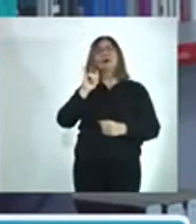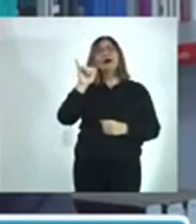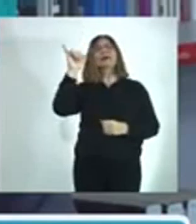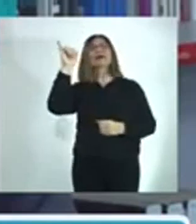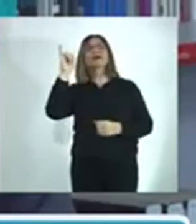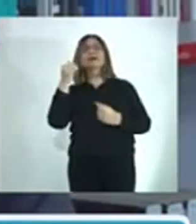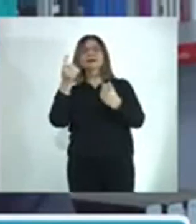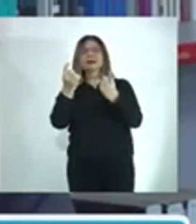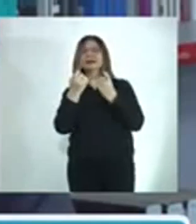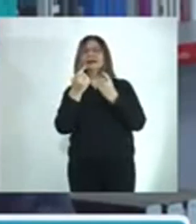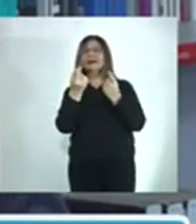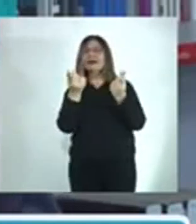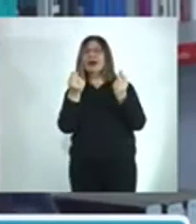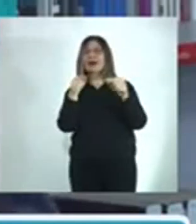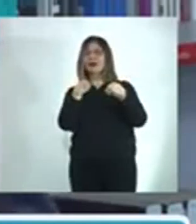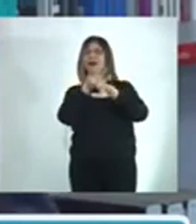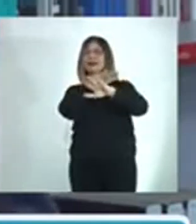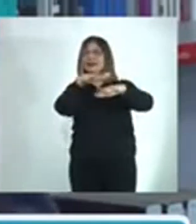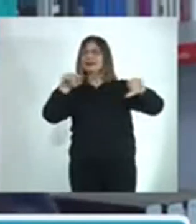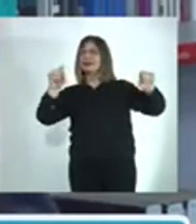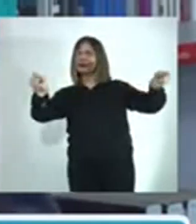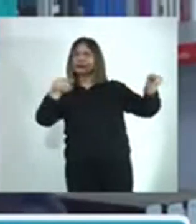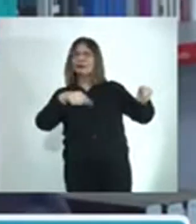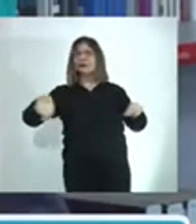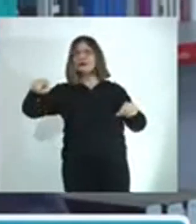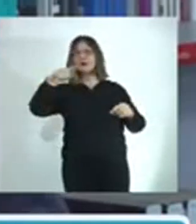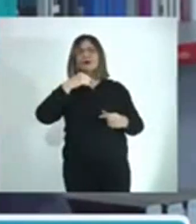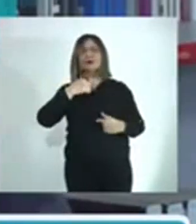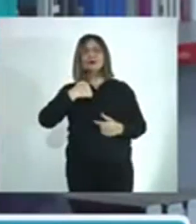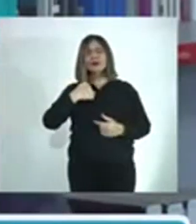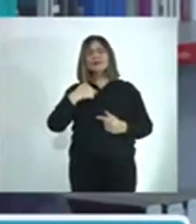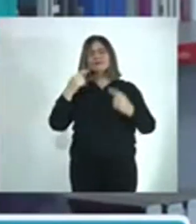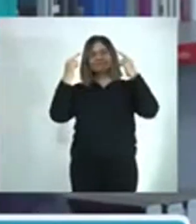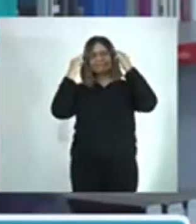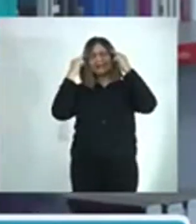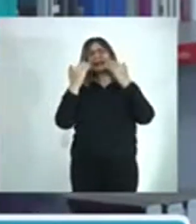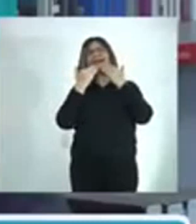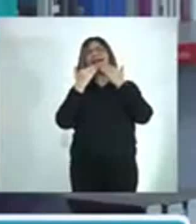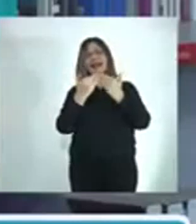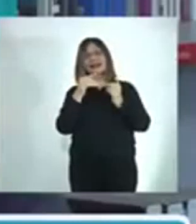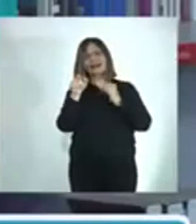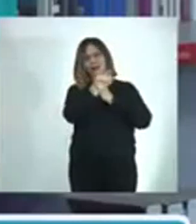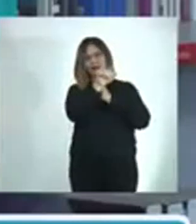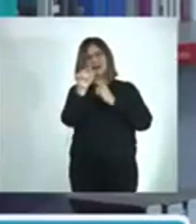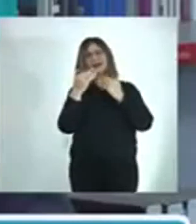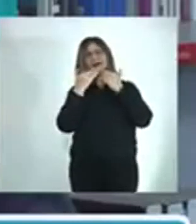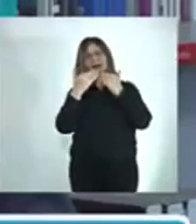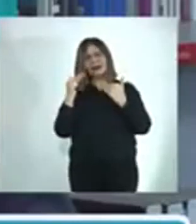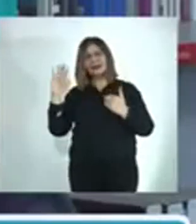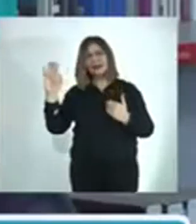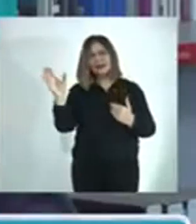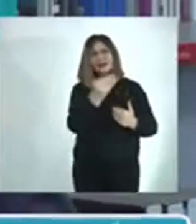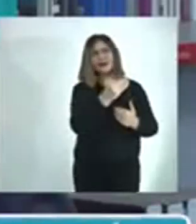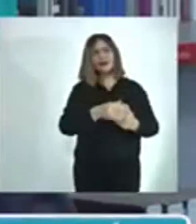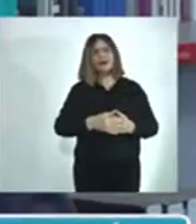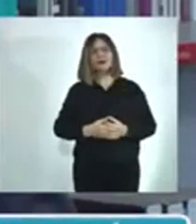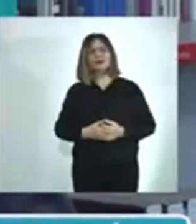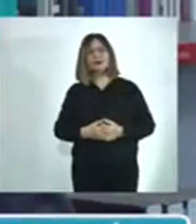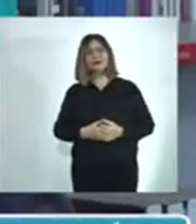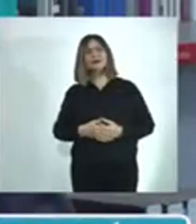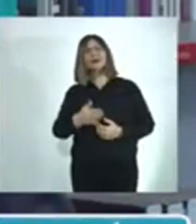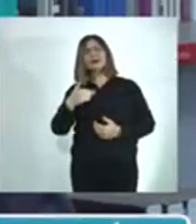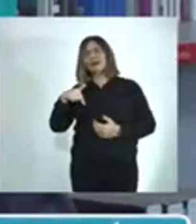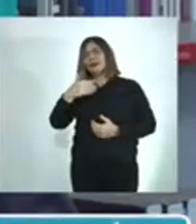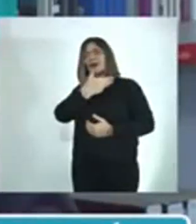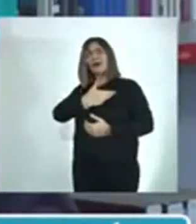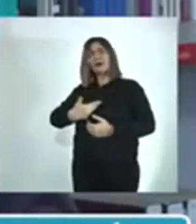queremos. Por eso, si usted me pregunta a mí, yo simplemente darle las gracias por todo lo que hacen, decirle que desde el